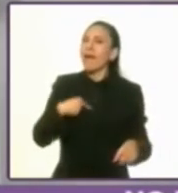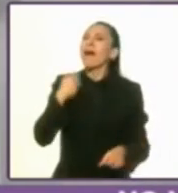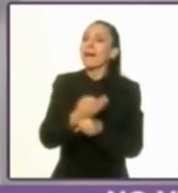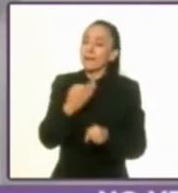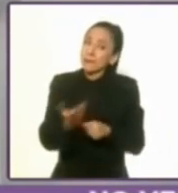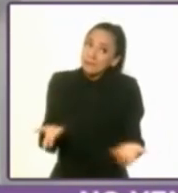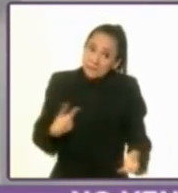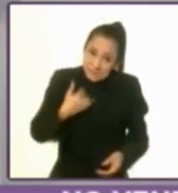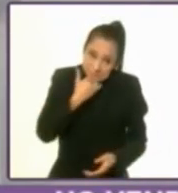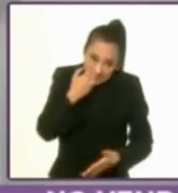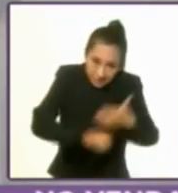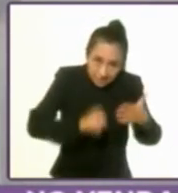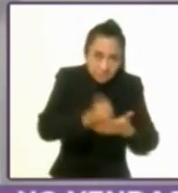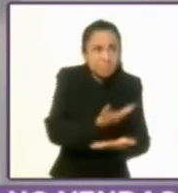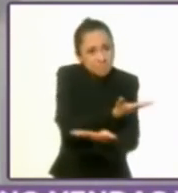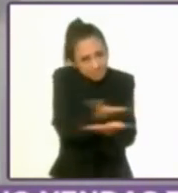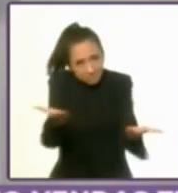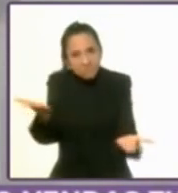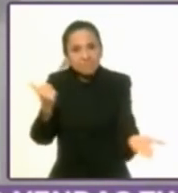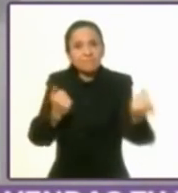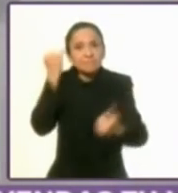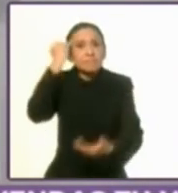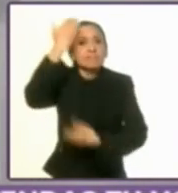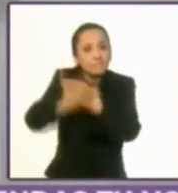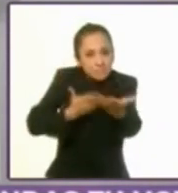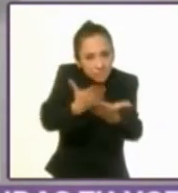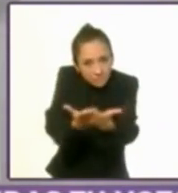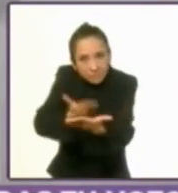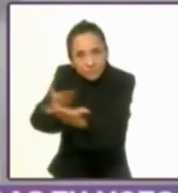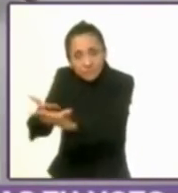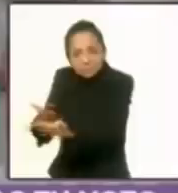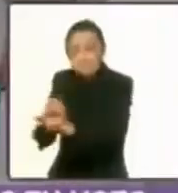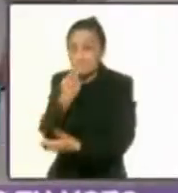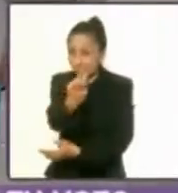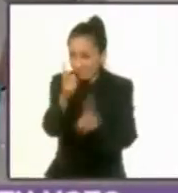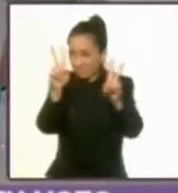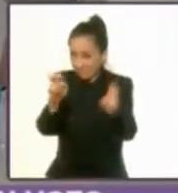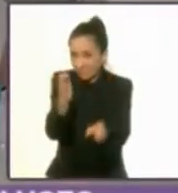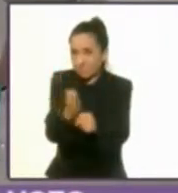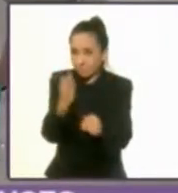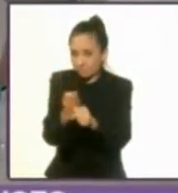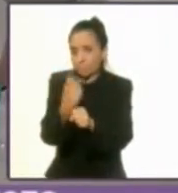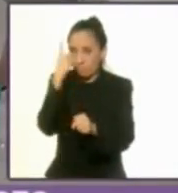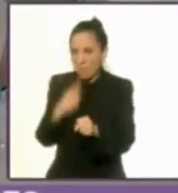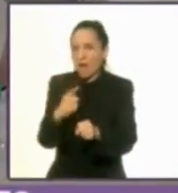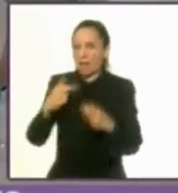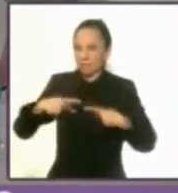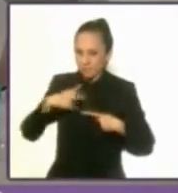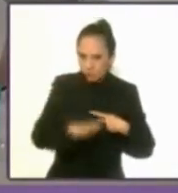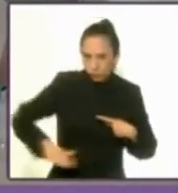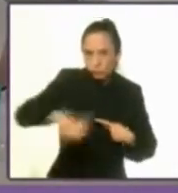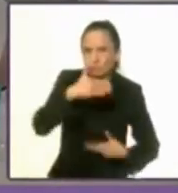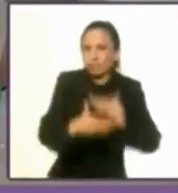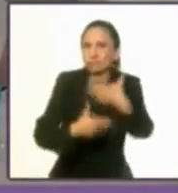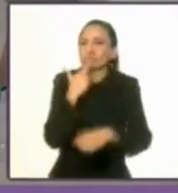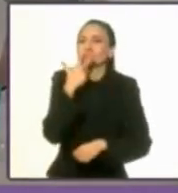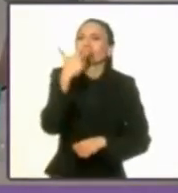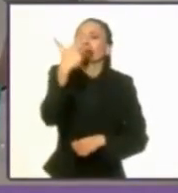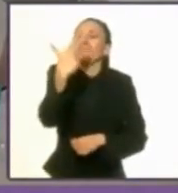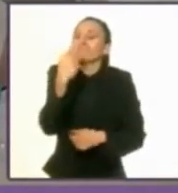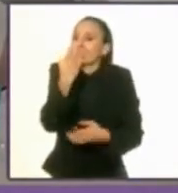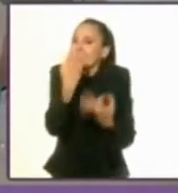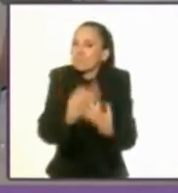y si advertirles que este es un tema importante en el desarrollo social porque esta ciudad es muy desigual